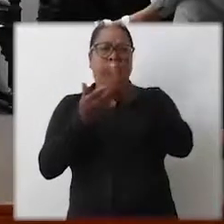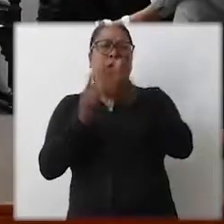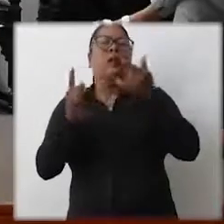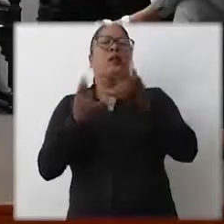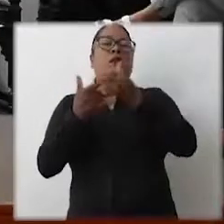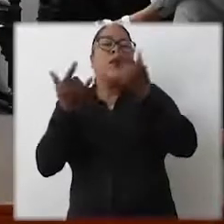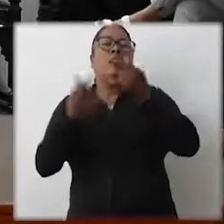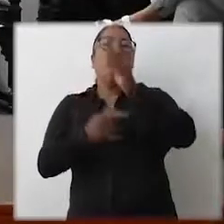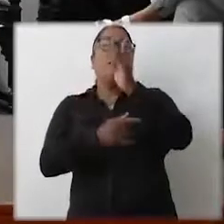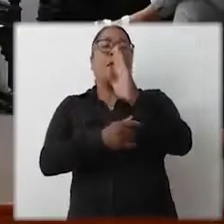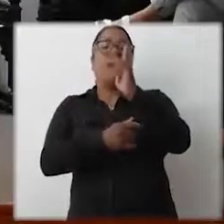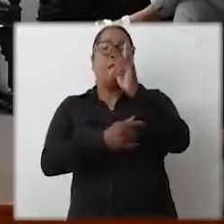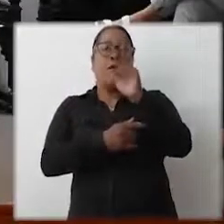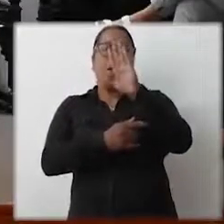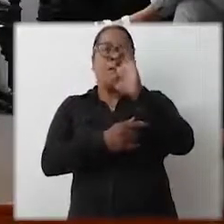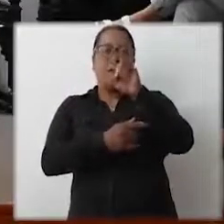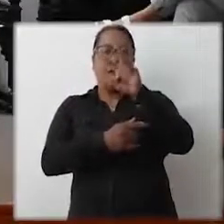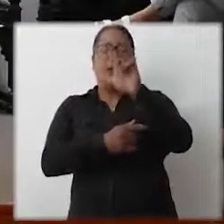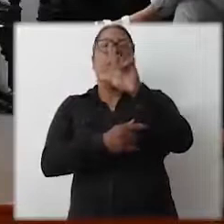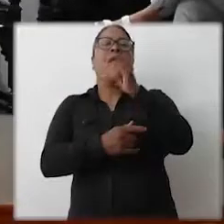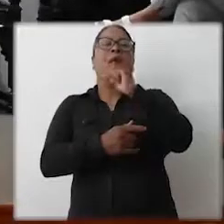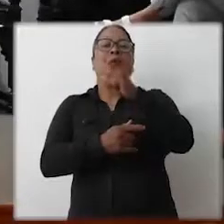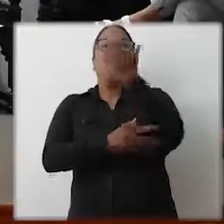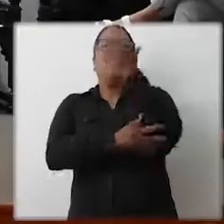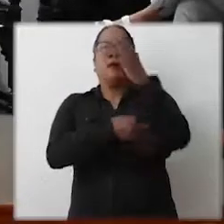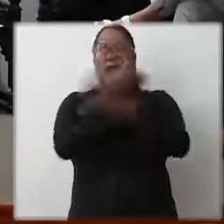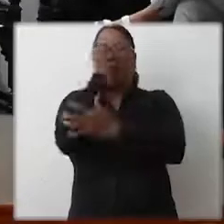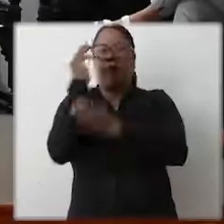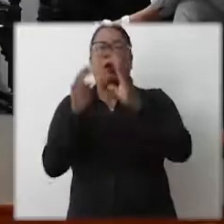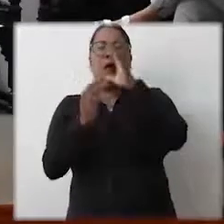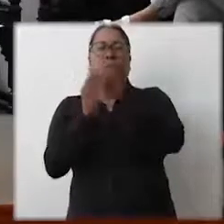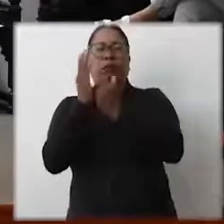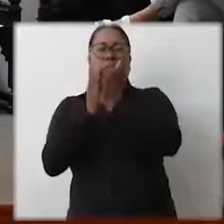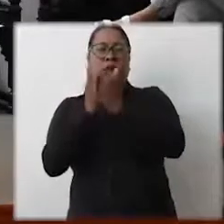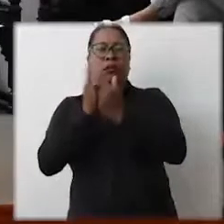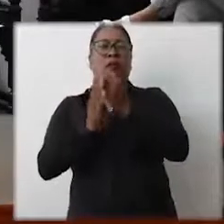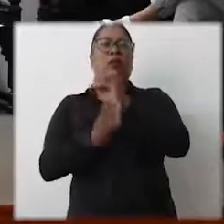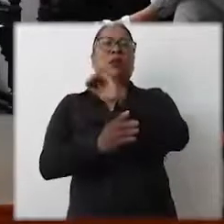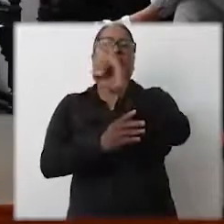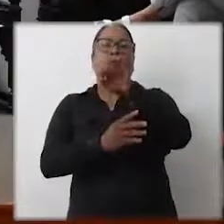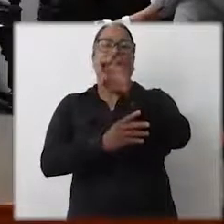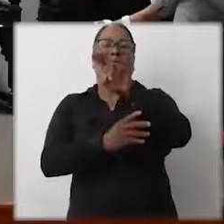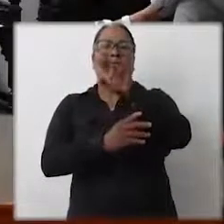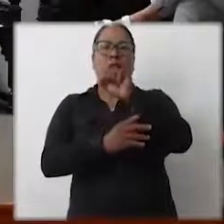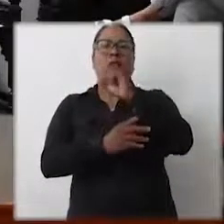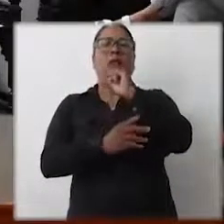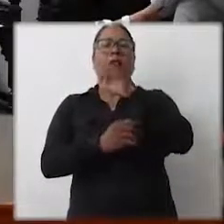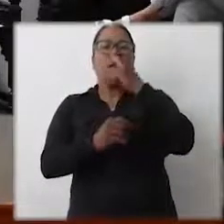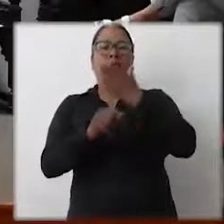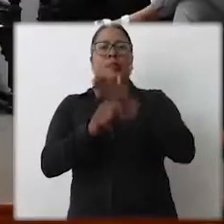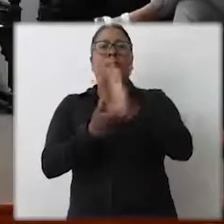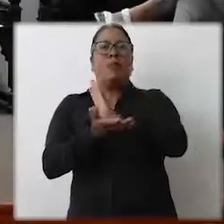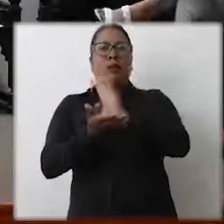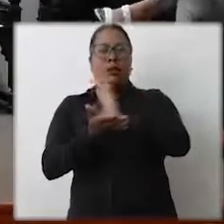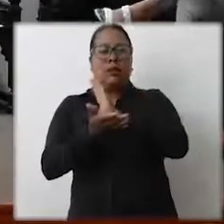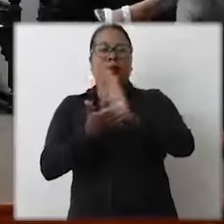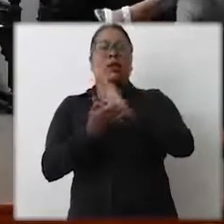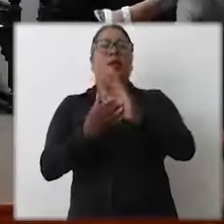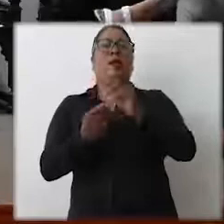ausentes en esta sesión ordinaria de Cabildo. En tal virtud, informo a usted, señor presidente, que existe